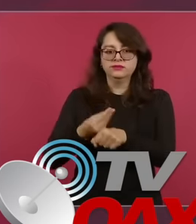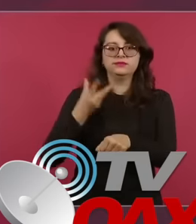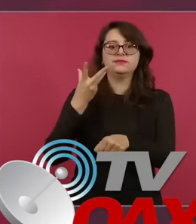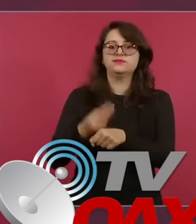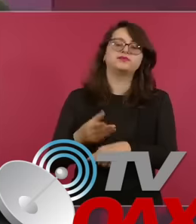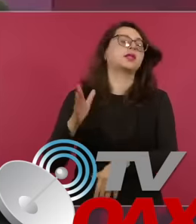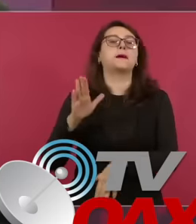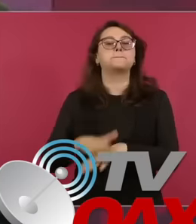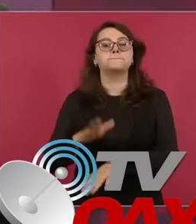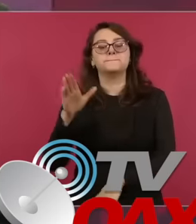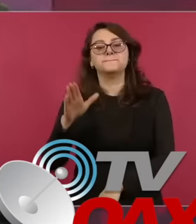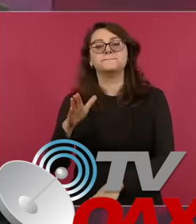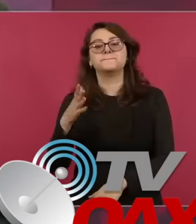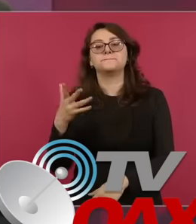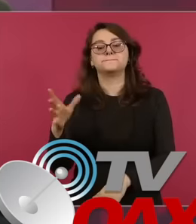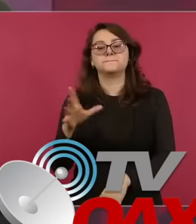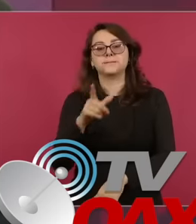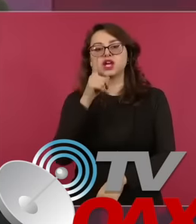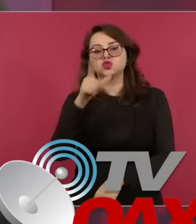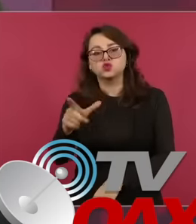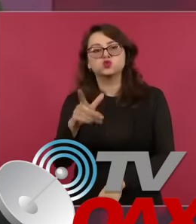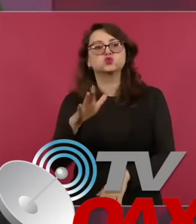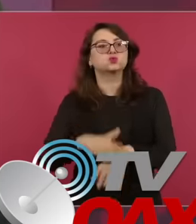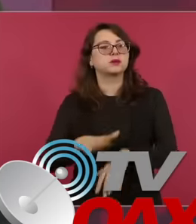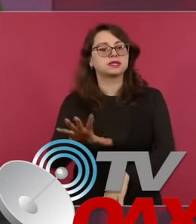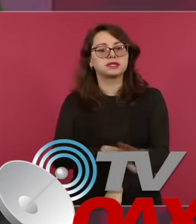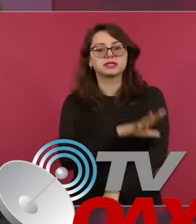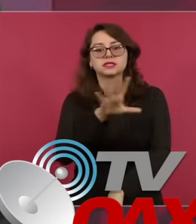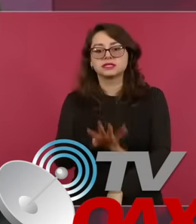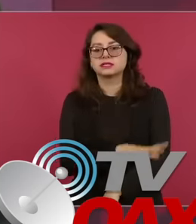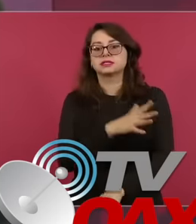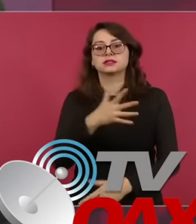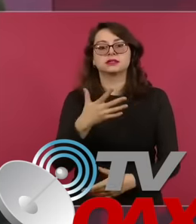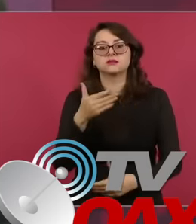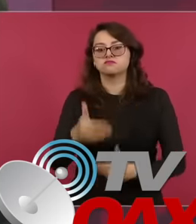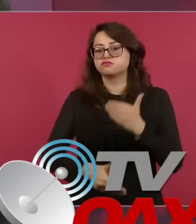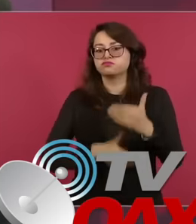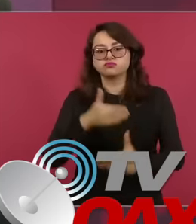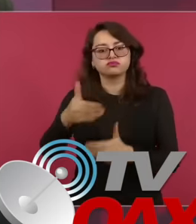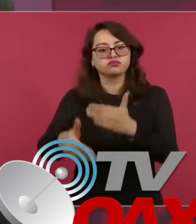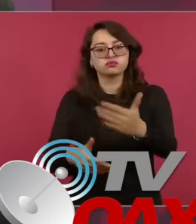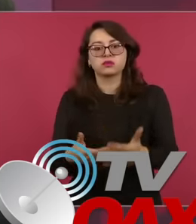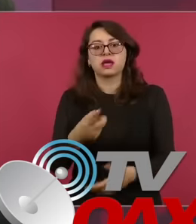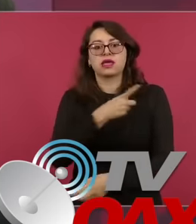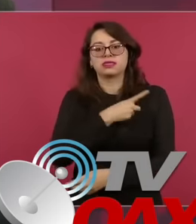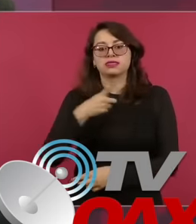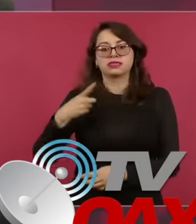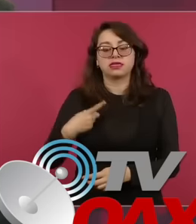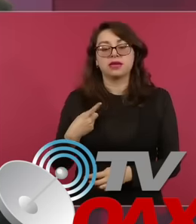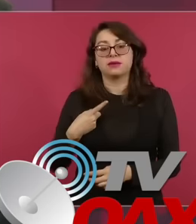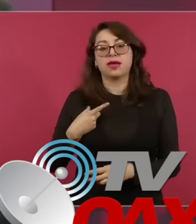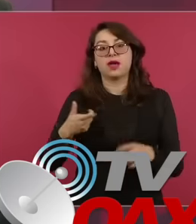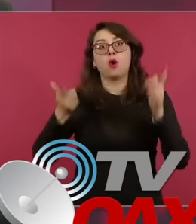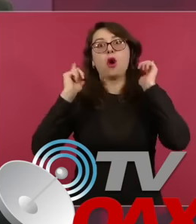electrificar, poner catenarias. Lo ideal sería que fuese ferrocarril